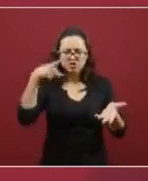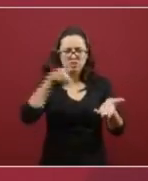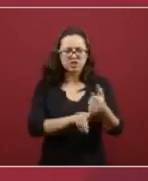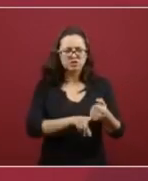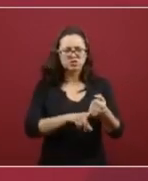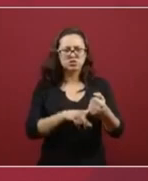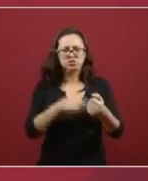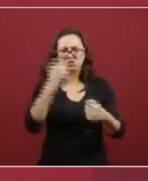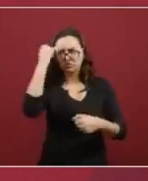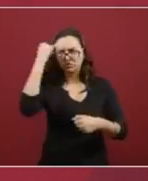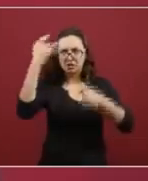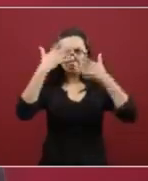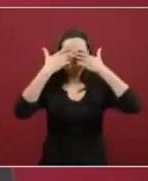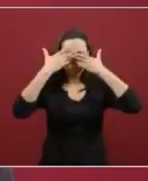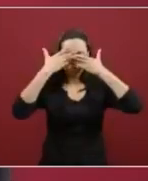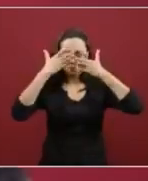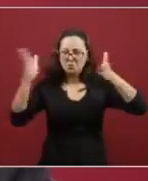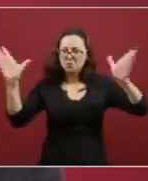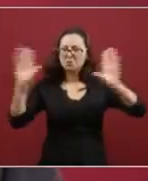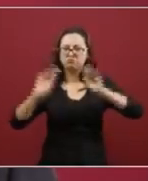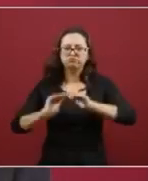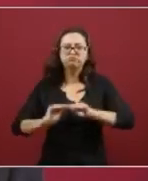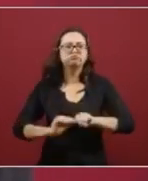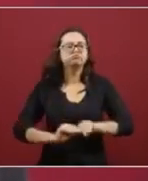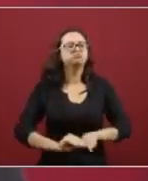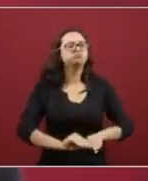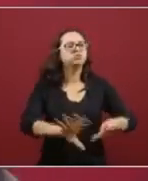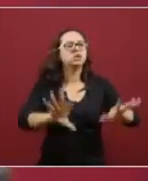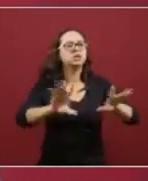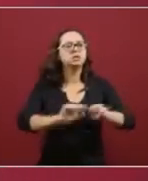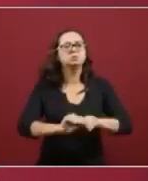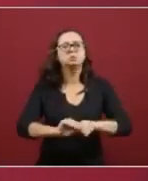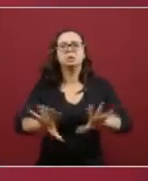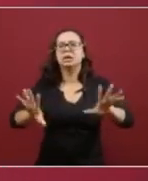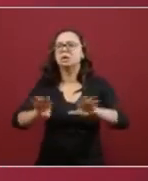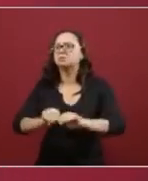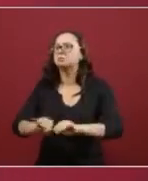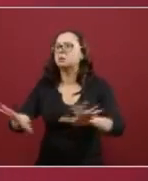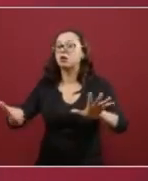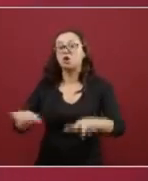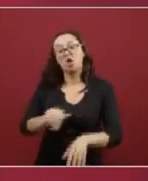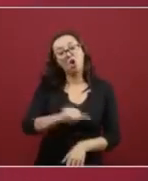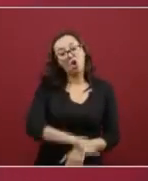liberal hasta periódicos con posturas